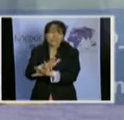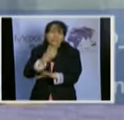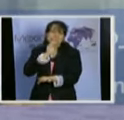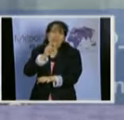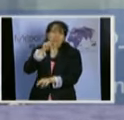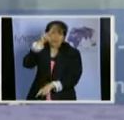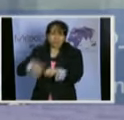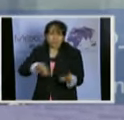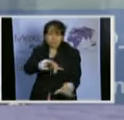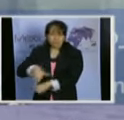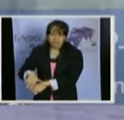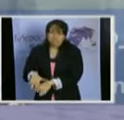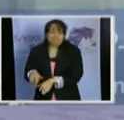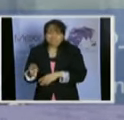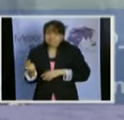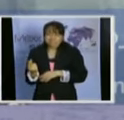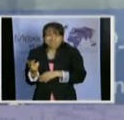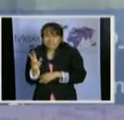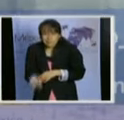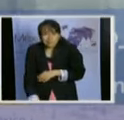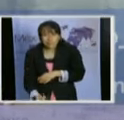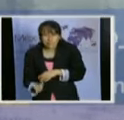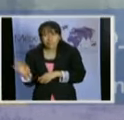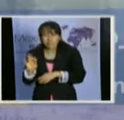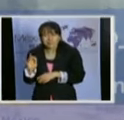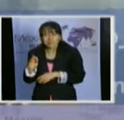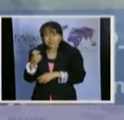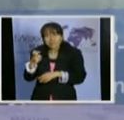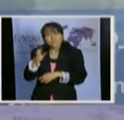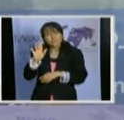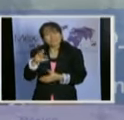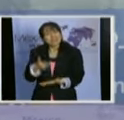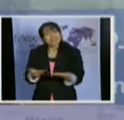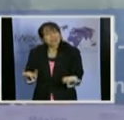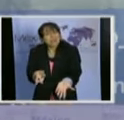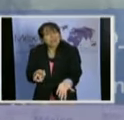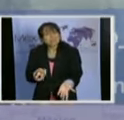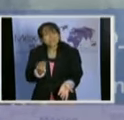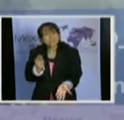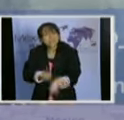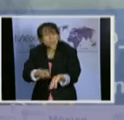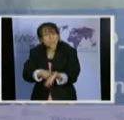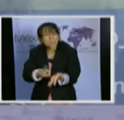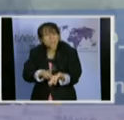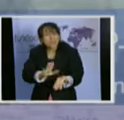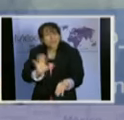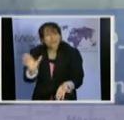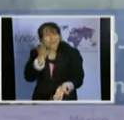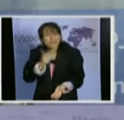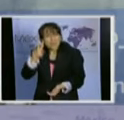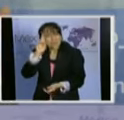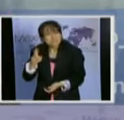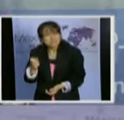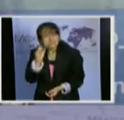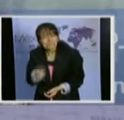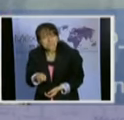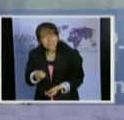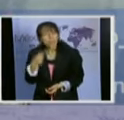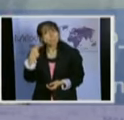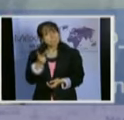que resolvernos. ¿No está desprestigiada la posibilidad de la consulta si se diseña